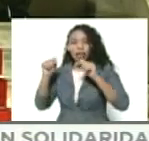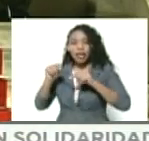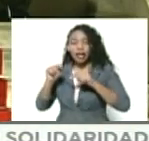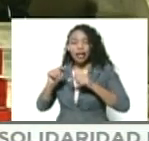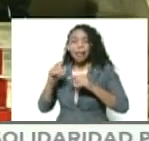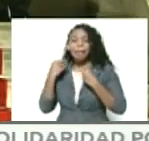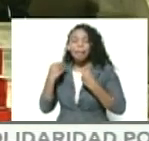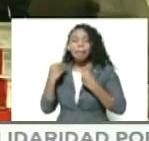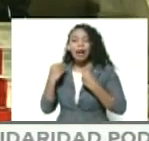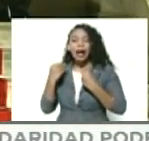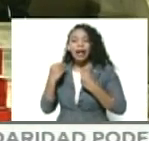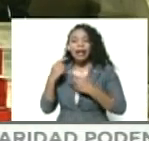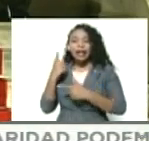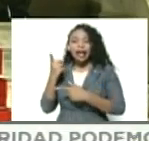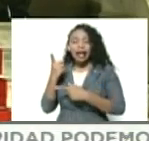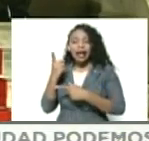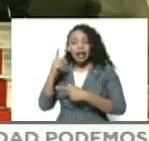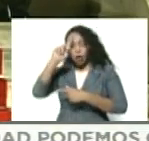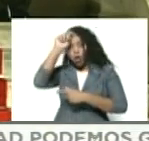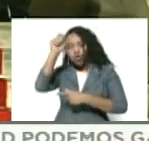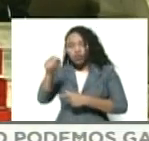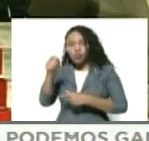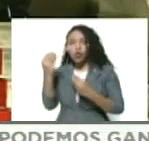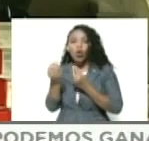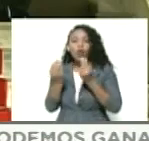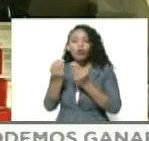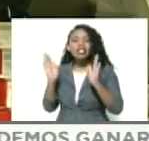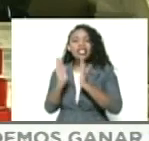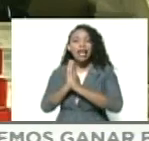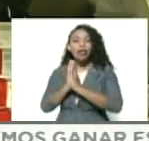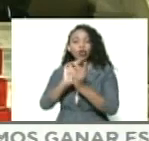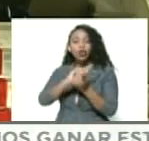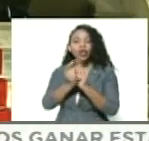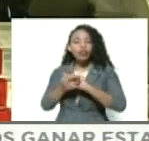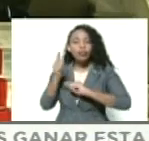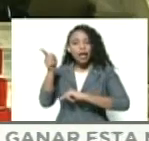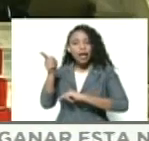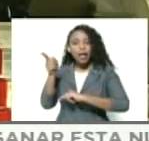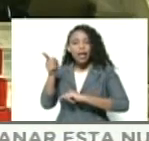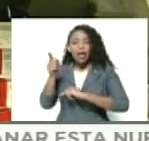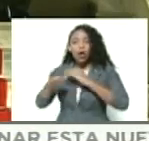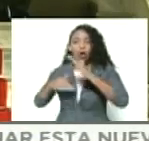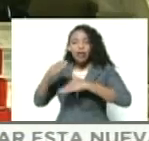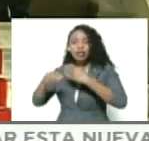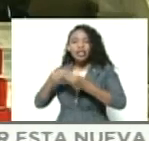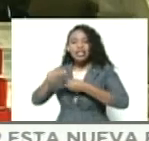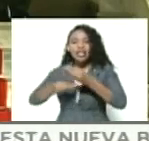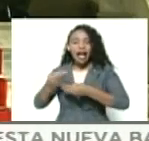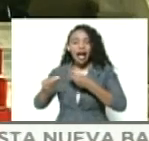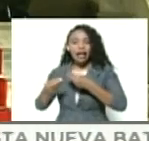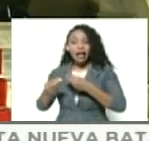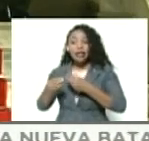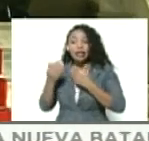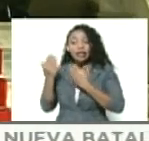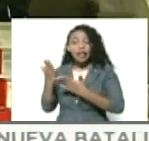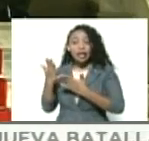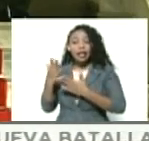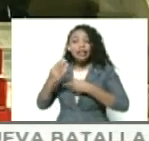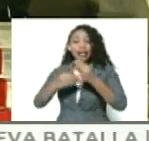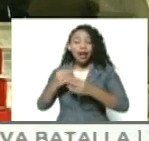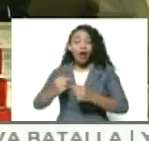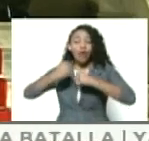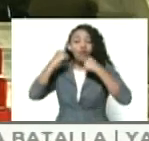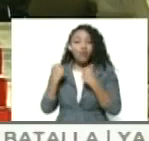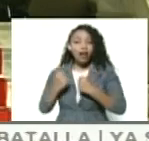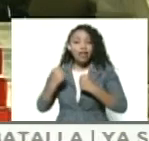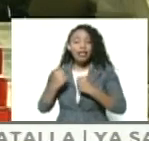canonización, todos los pasos que se están dando ya, y que agarran cada vez más fuerza